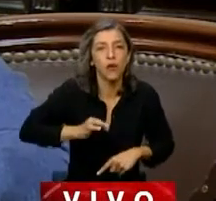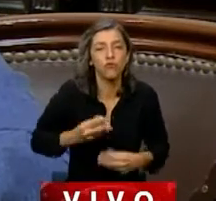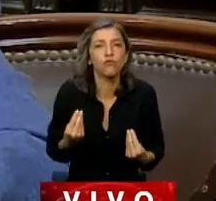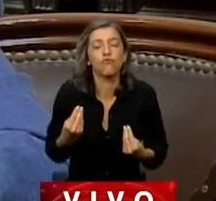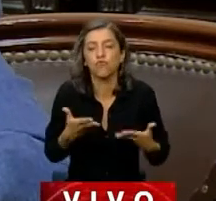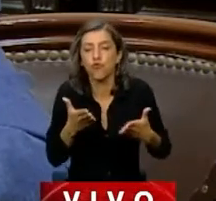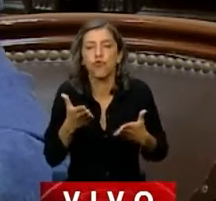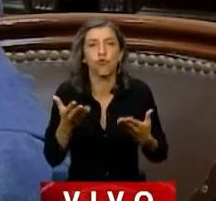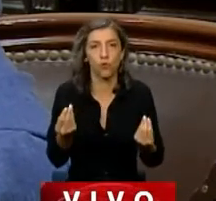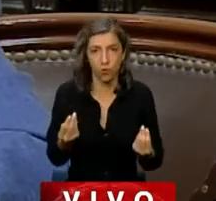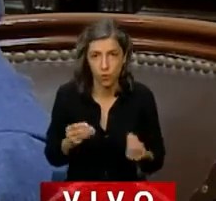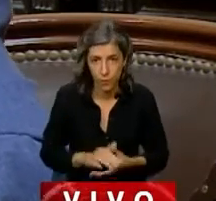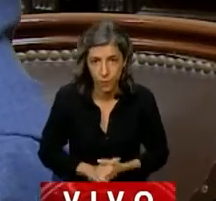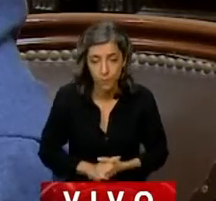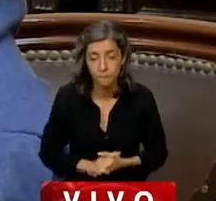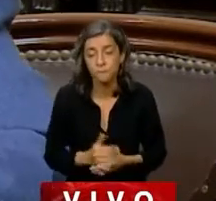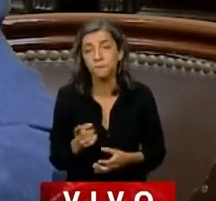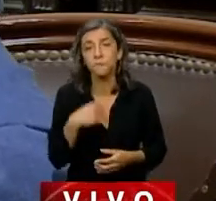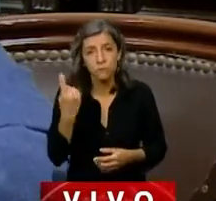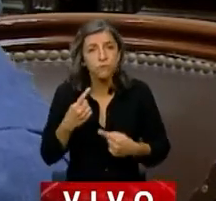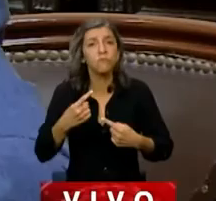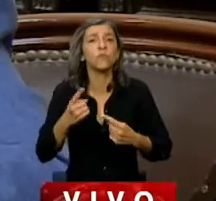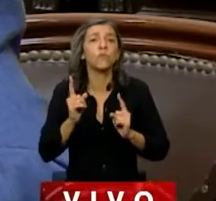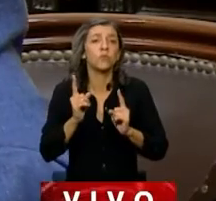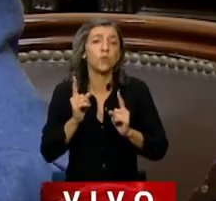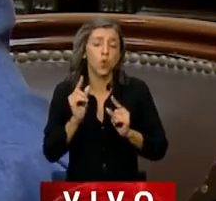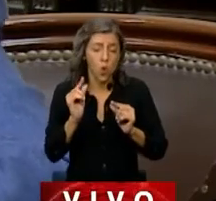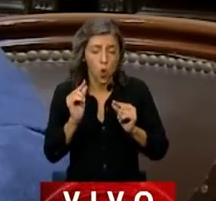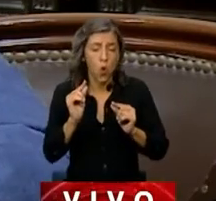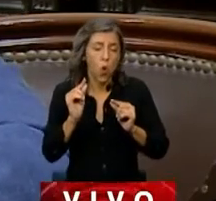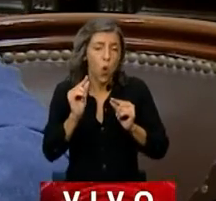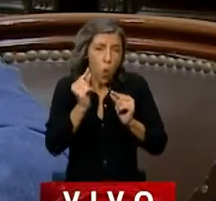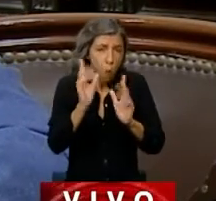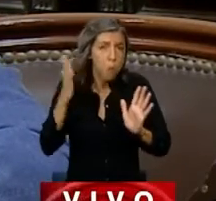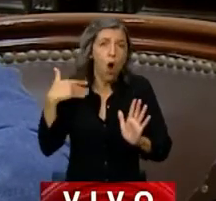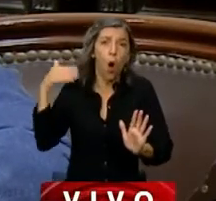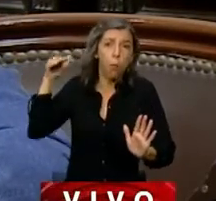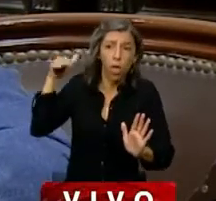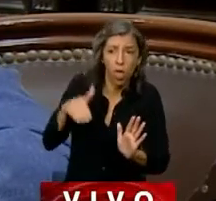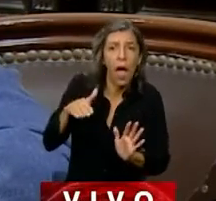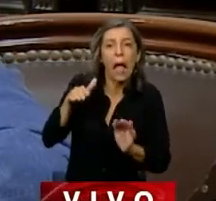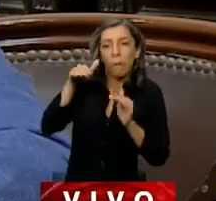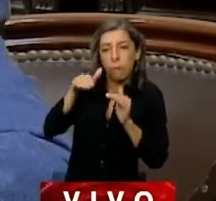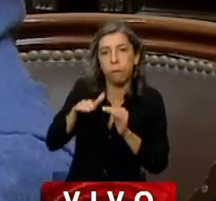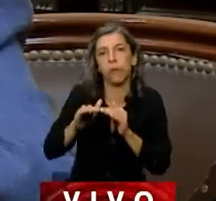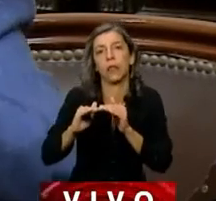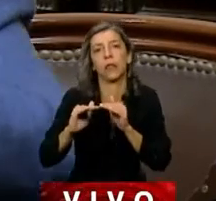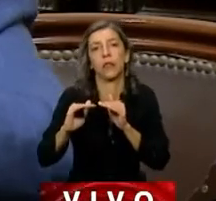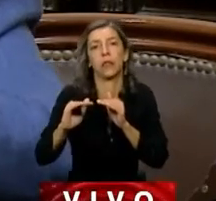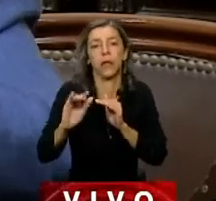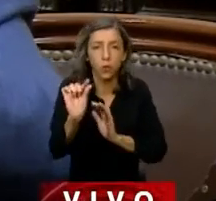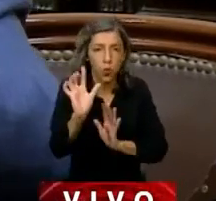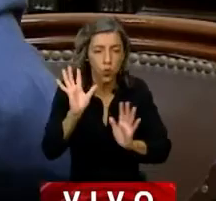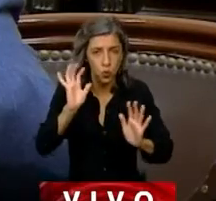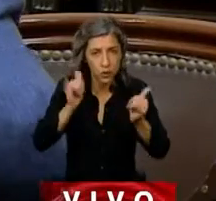vamos. Hemos logrado cierta estabilización de esa caída libre que teníamos hasta hace poco tiempo. Hemos logrado que